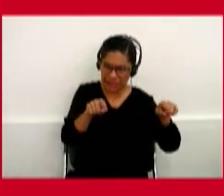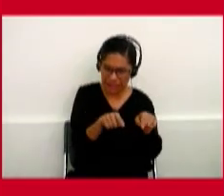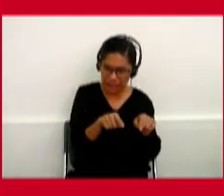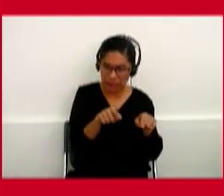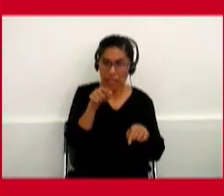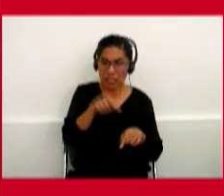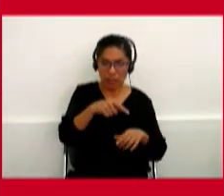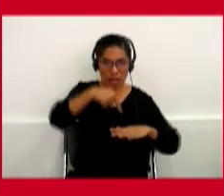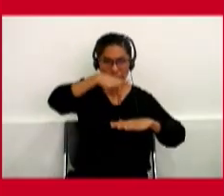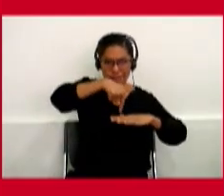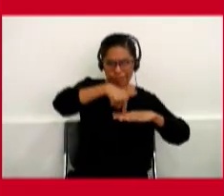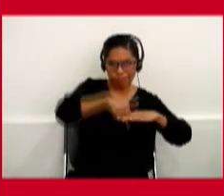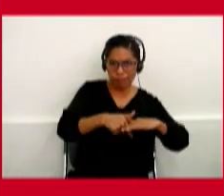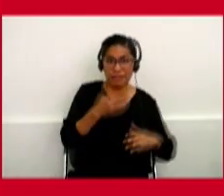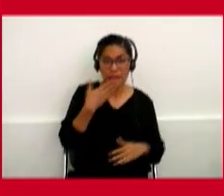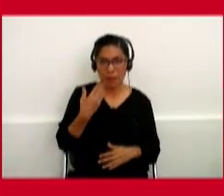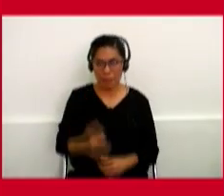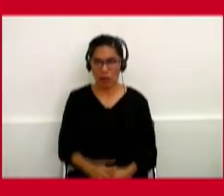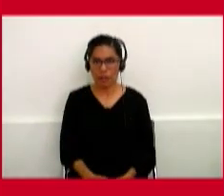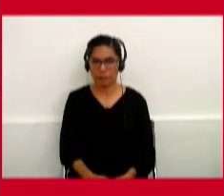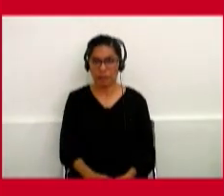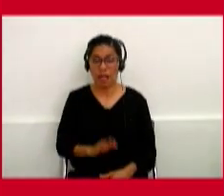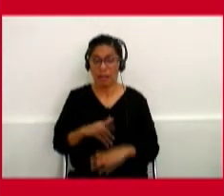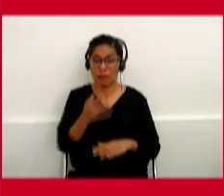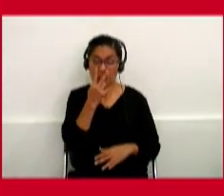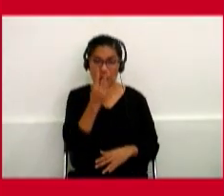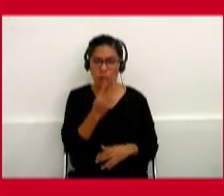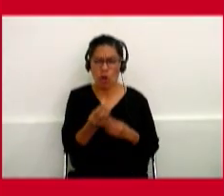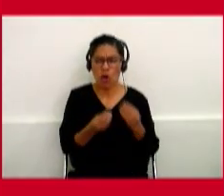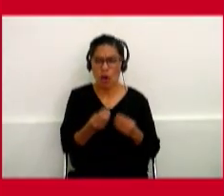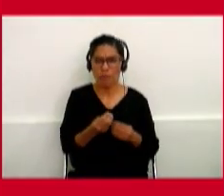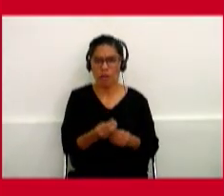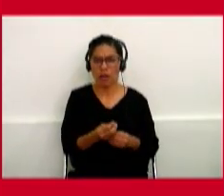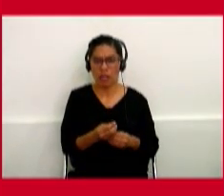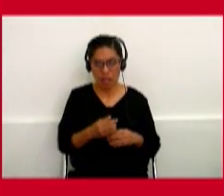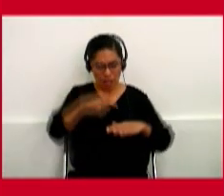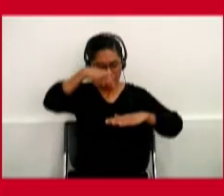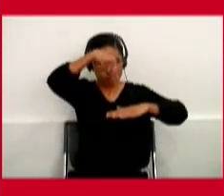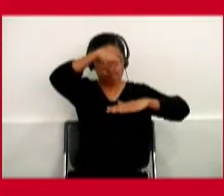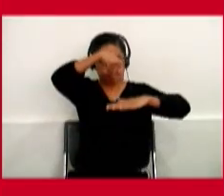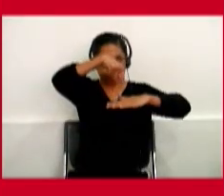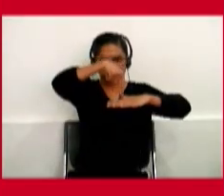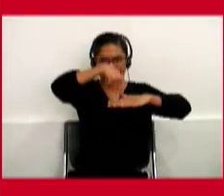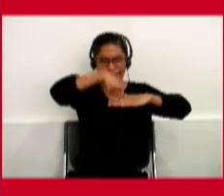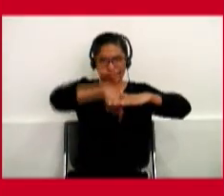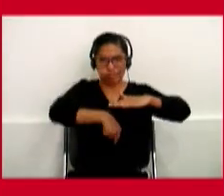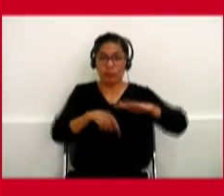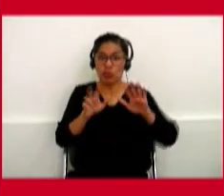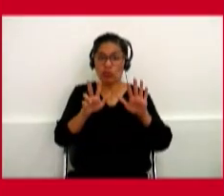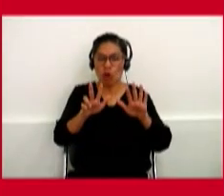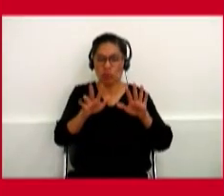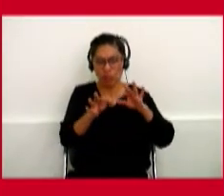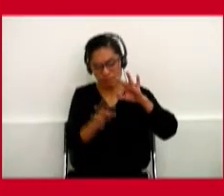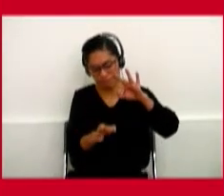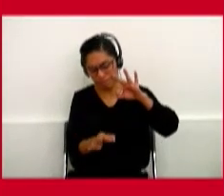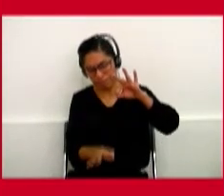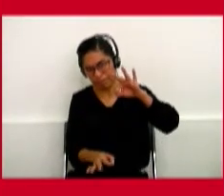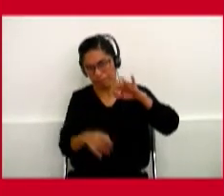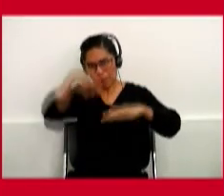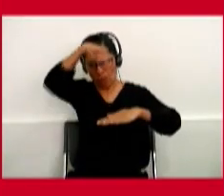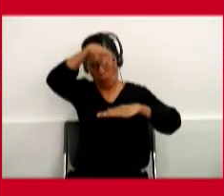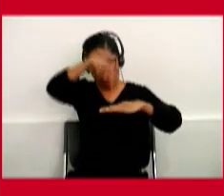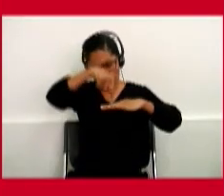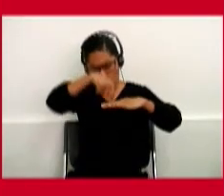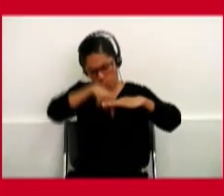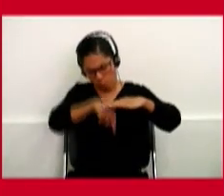tema de la perforación también. Y vemos que hemos logrado los 8 metros haciendo solo el disparo del arranque. Entonces, para esto